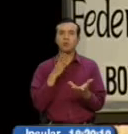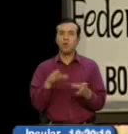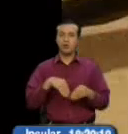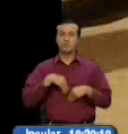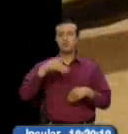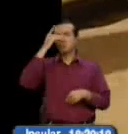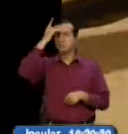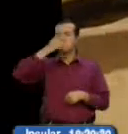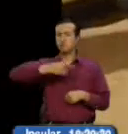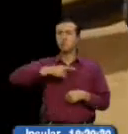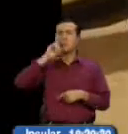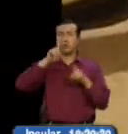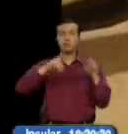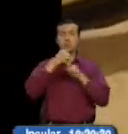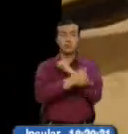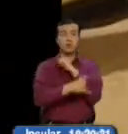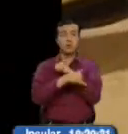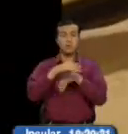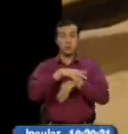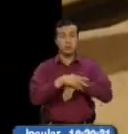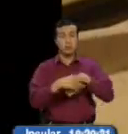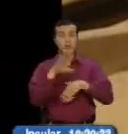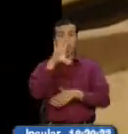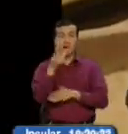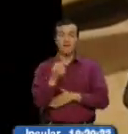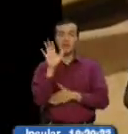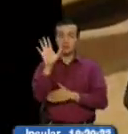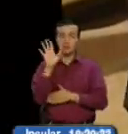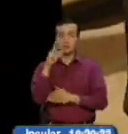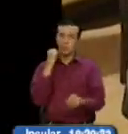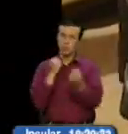de la medida en varios países africanos, en